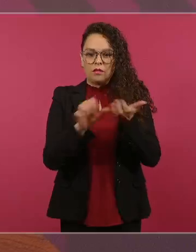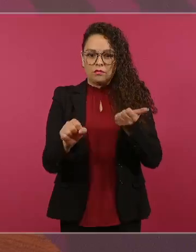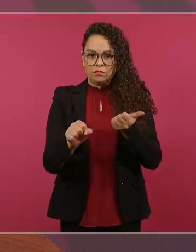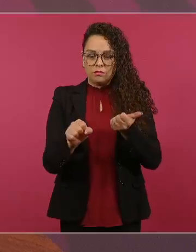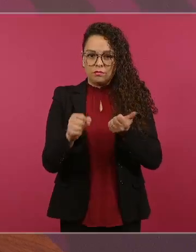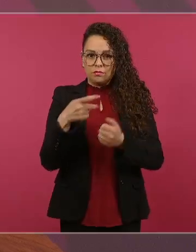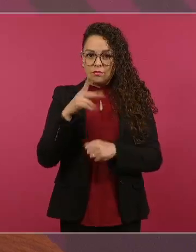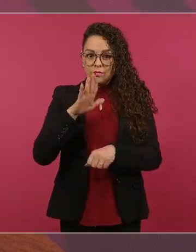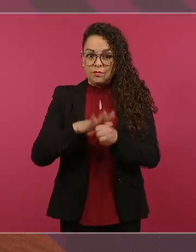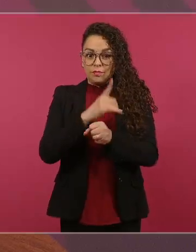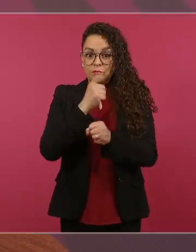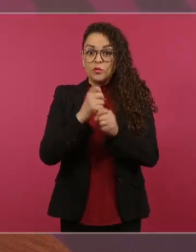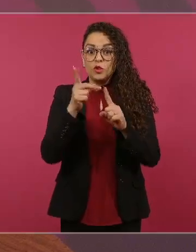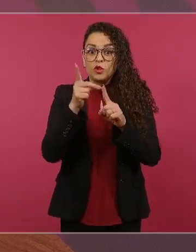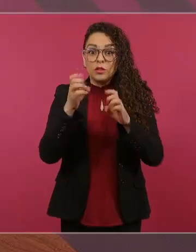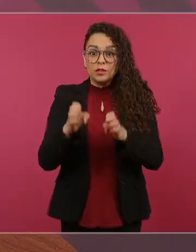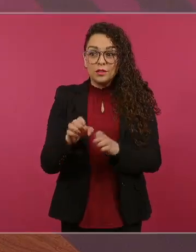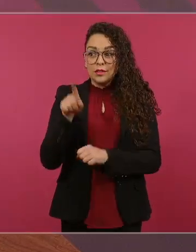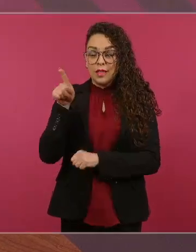Unidos.